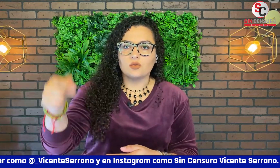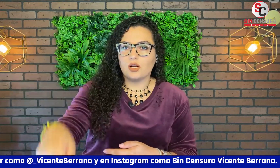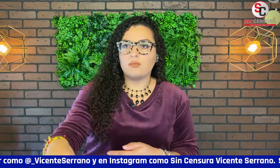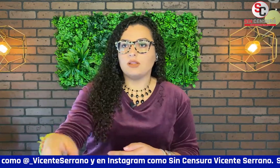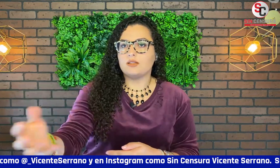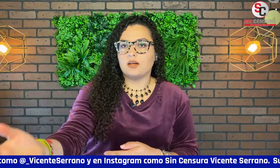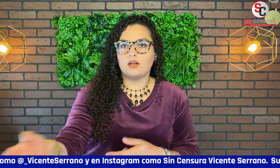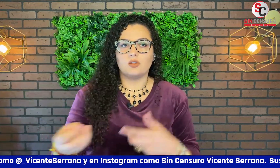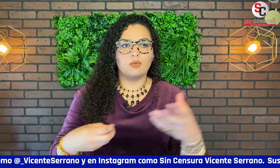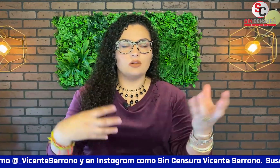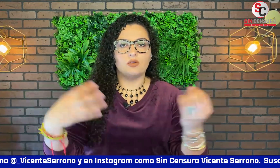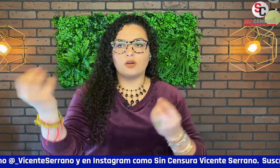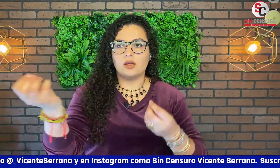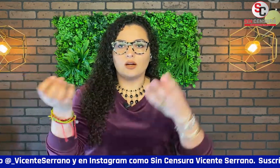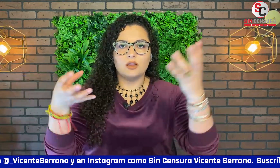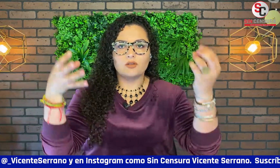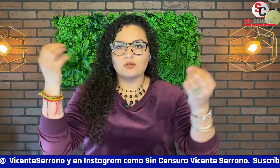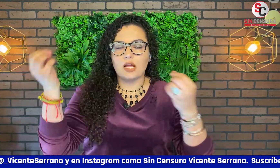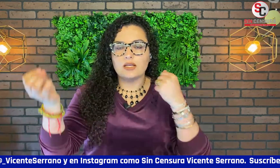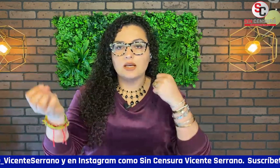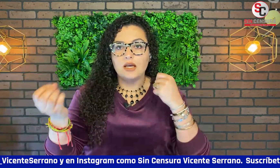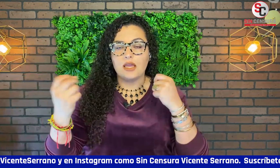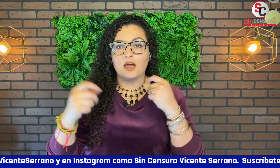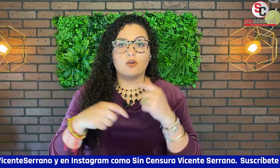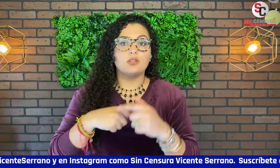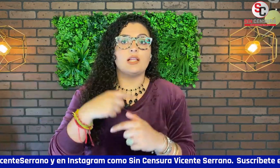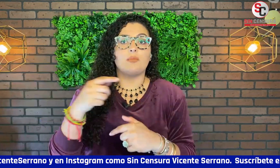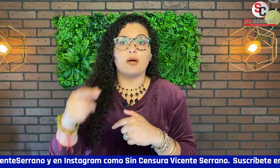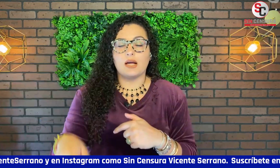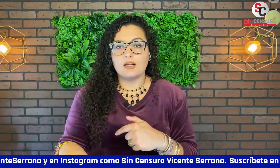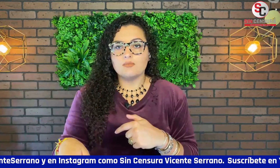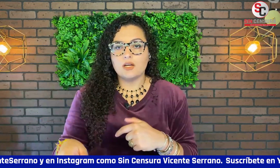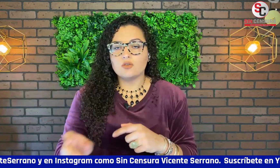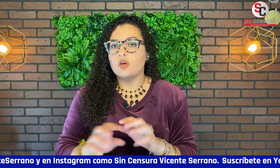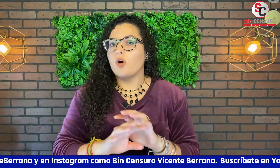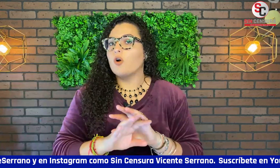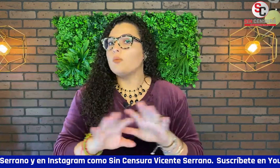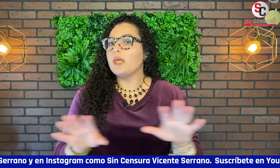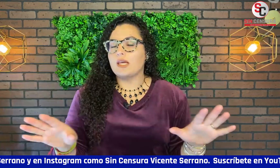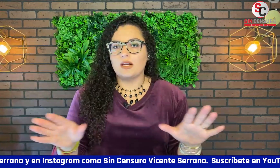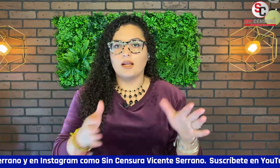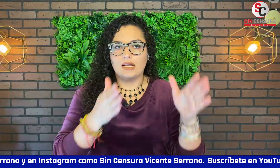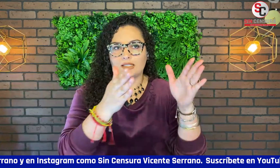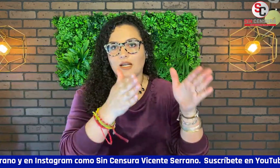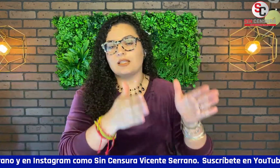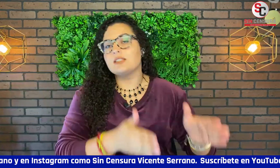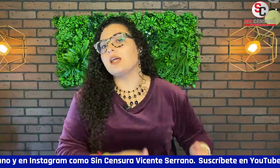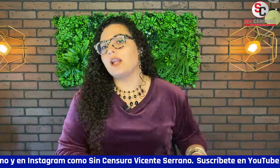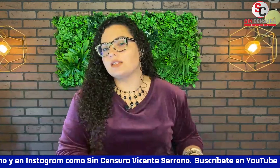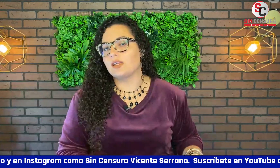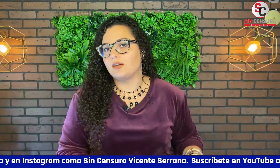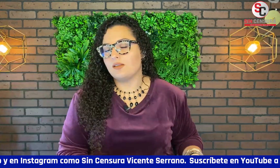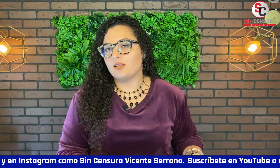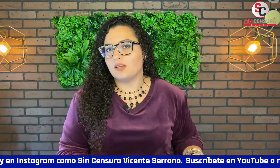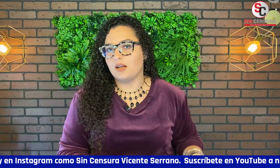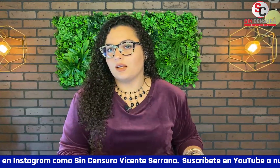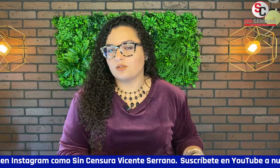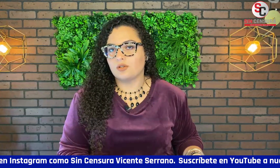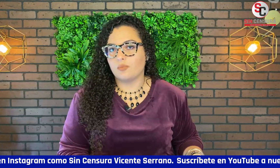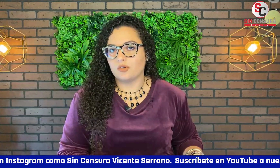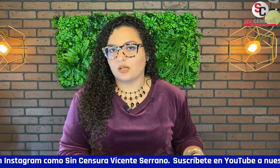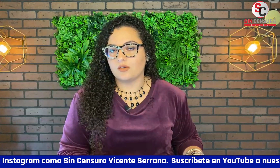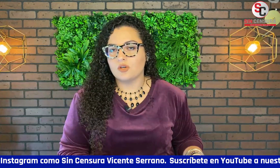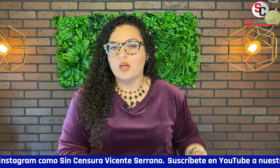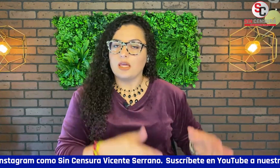que solamente están retomando lo que hay en redes sociales y que con tal de pagarles menos, olvidan las credenciales que deben de tener